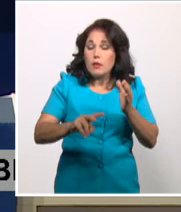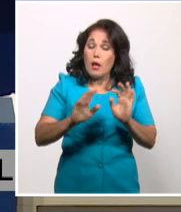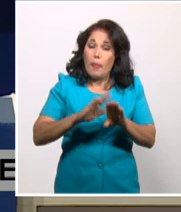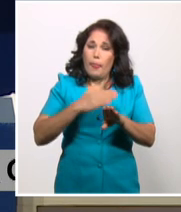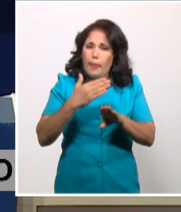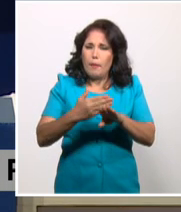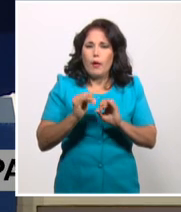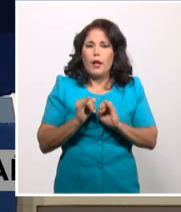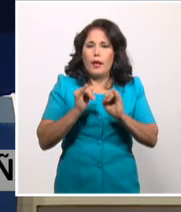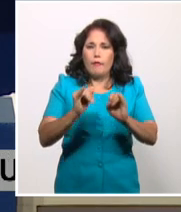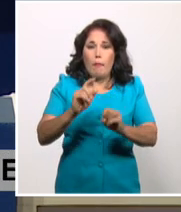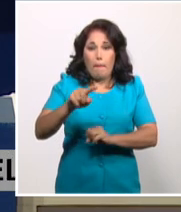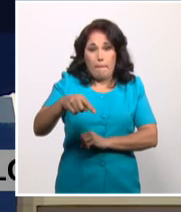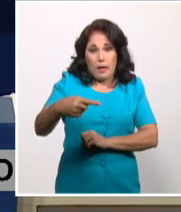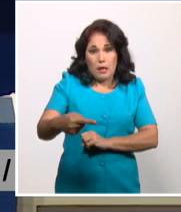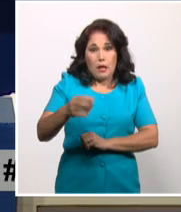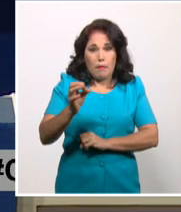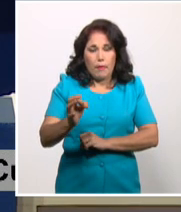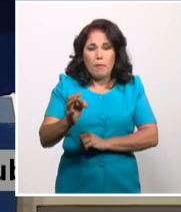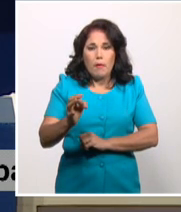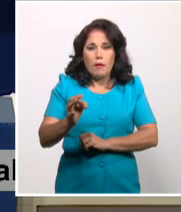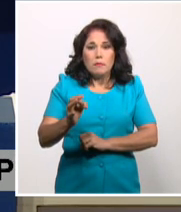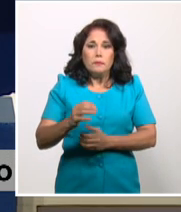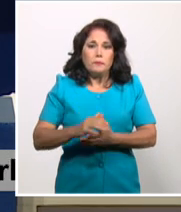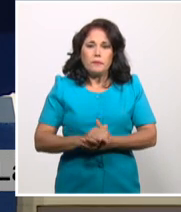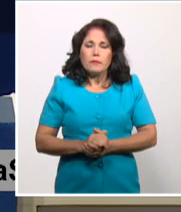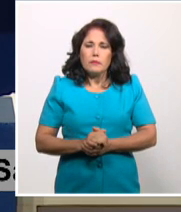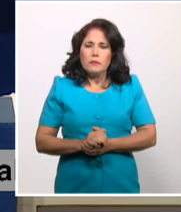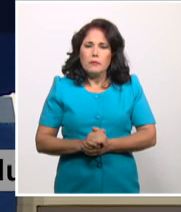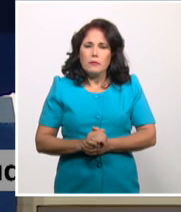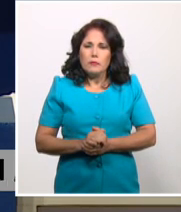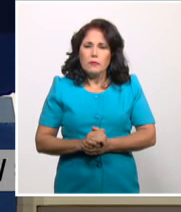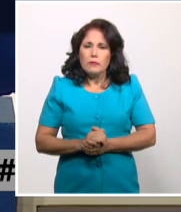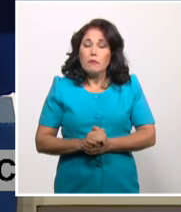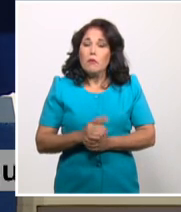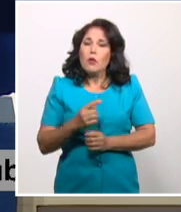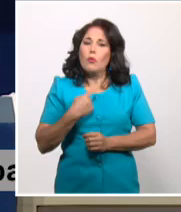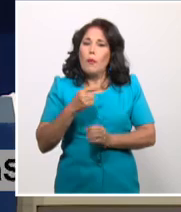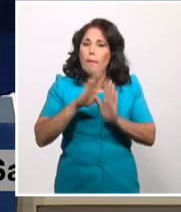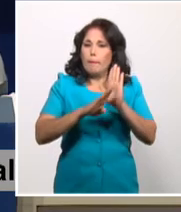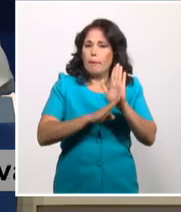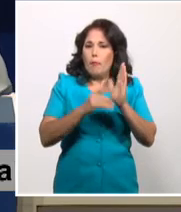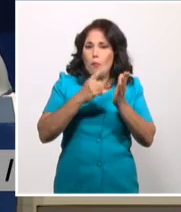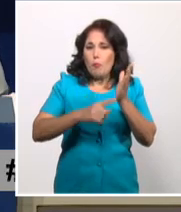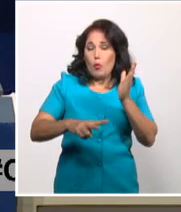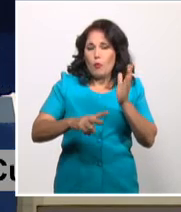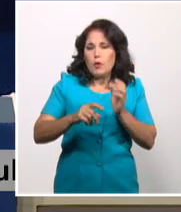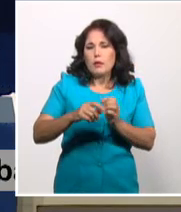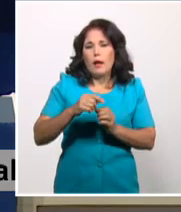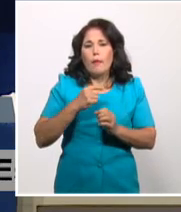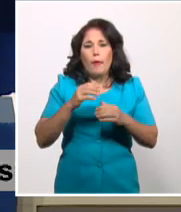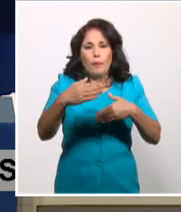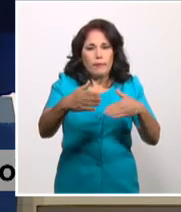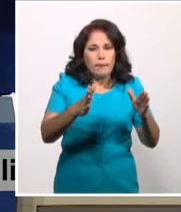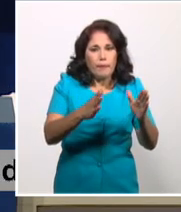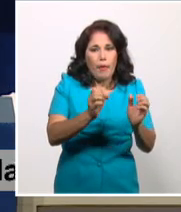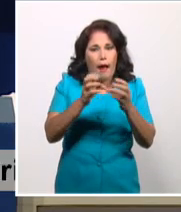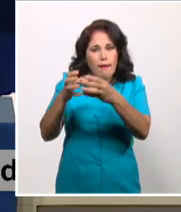lo informaremos mañana. En varias provincias se están tomando medidas de cuarentena un poco